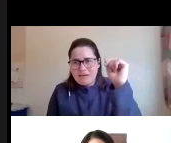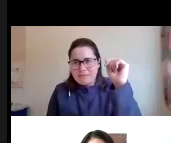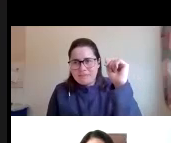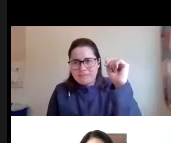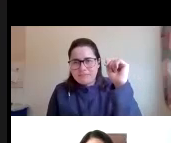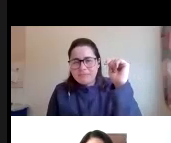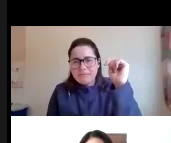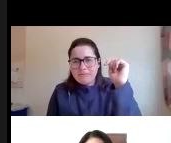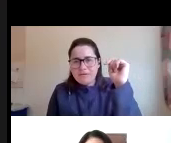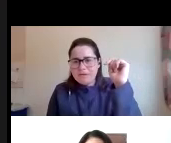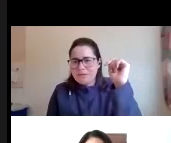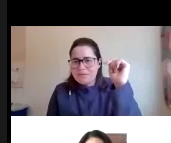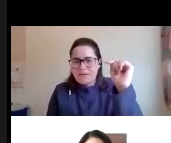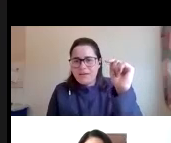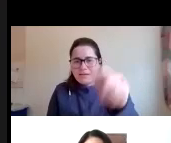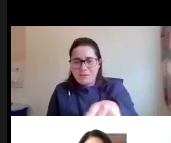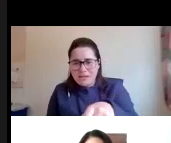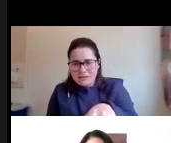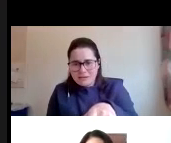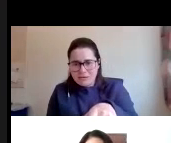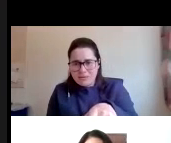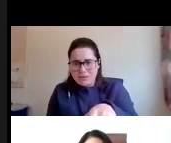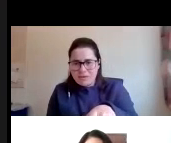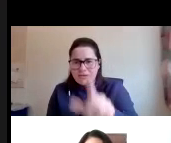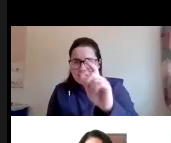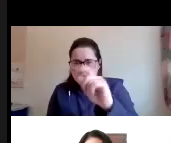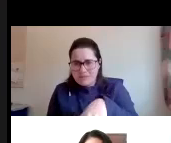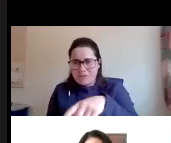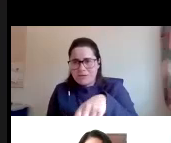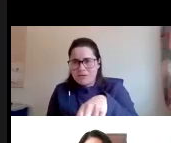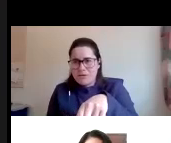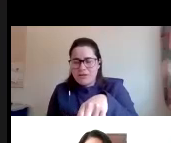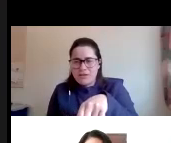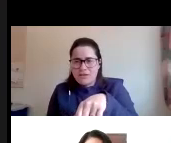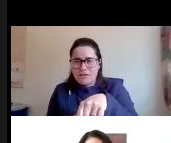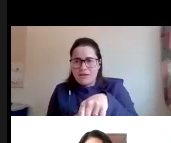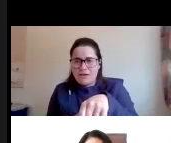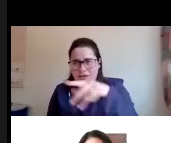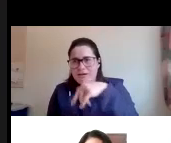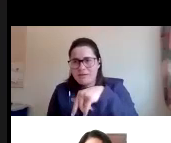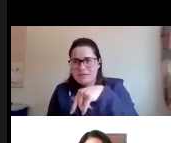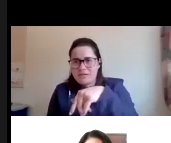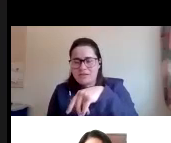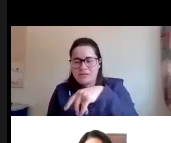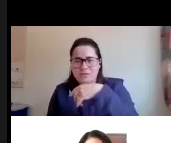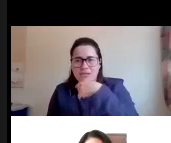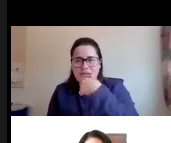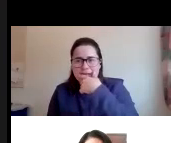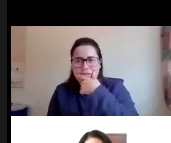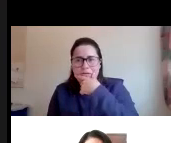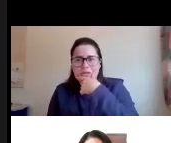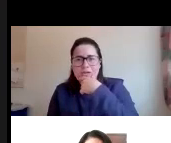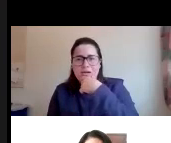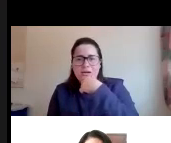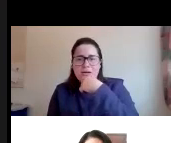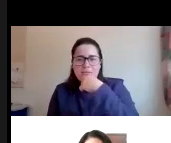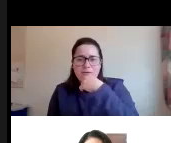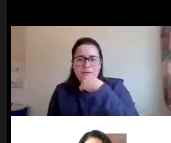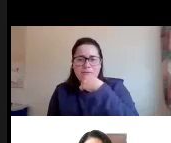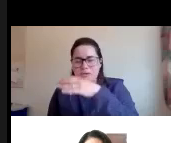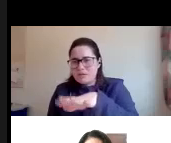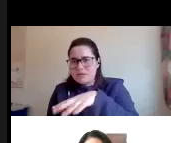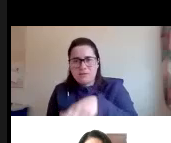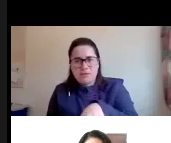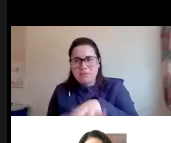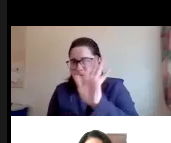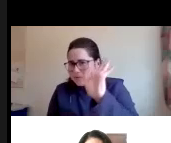universidad en Guatemala. También ahí les dejo mi correo. Este es mi correo de ahora de la universidad en Suecia en la que estoy. Pero